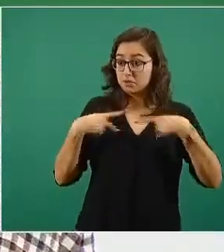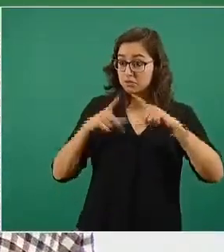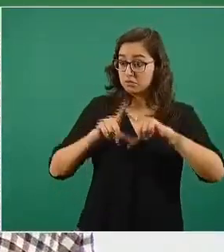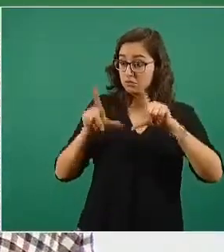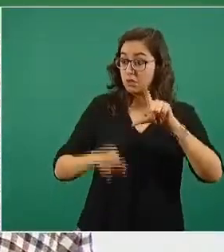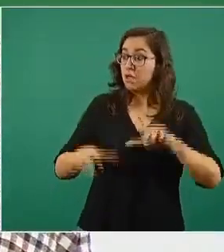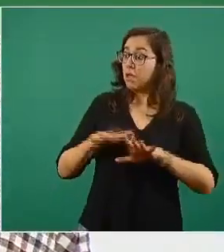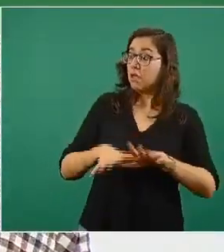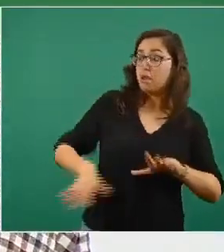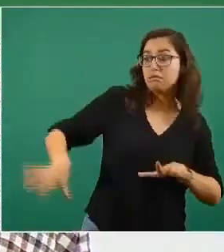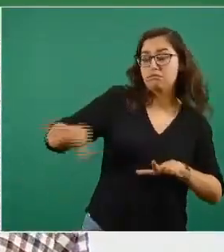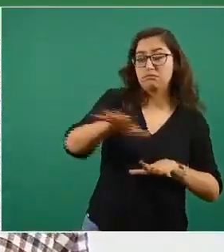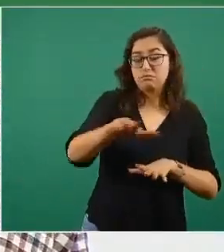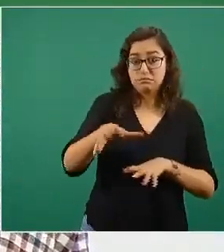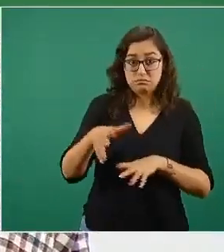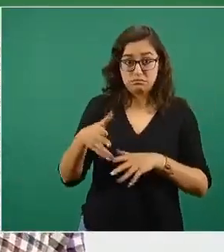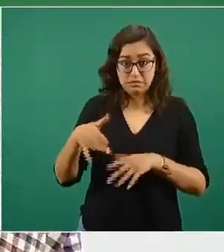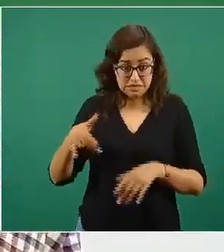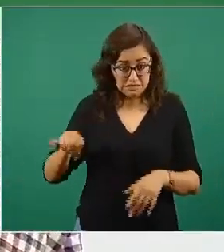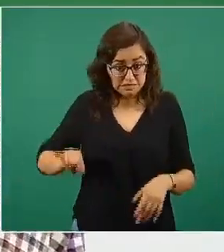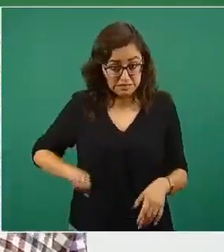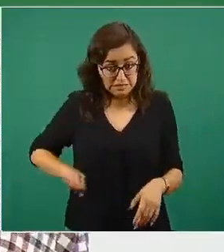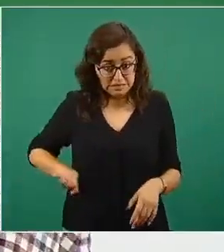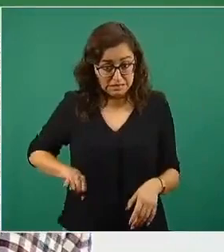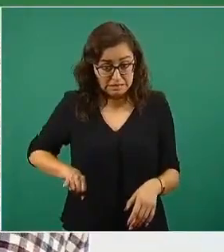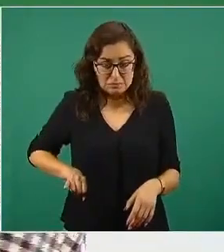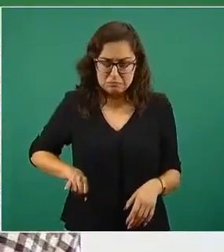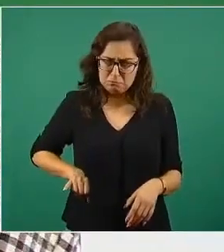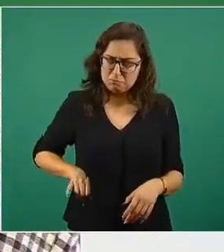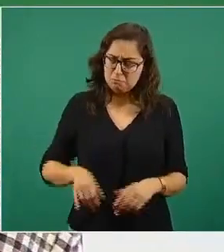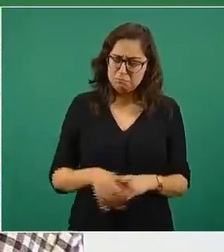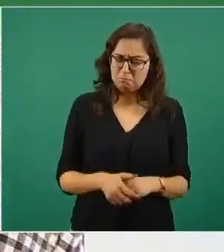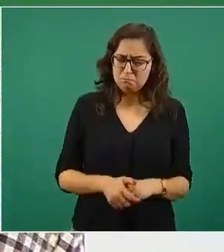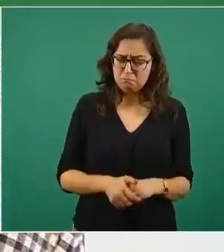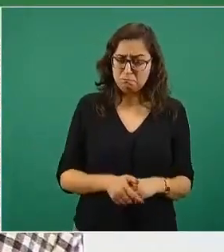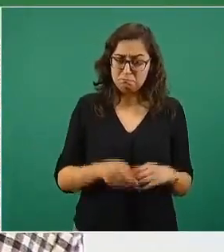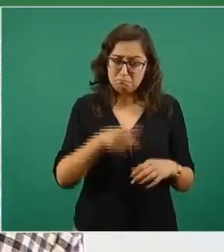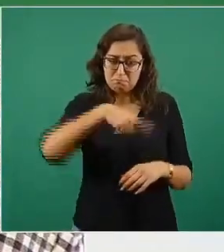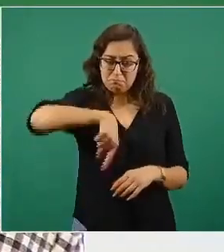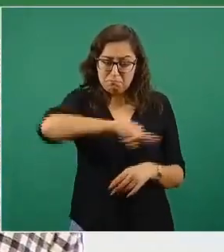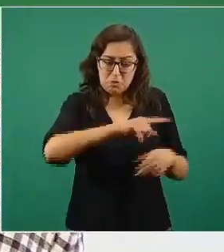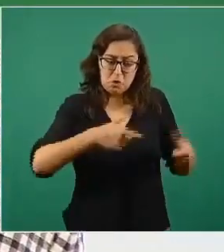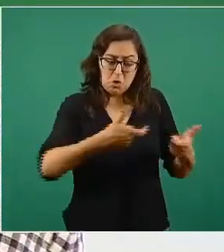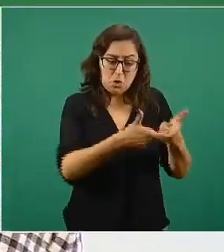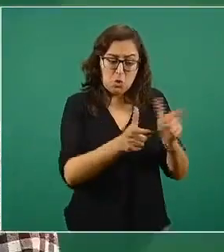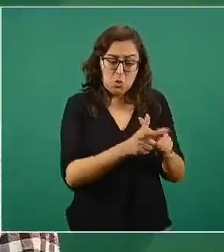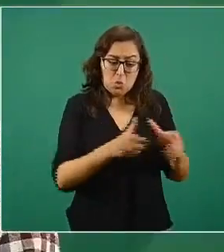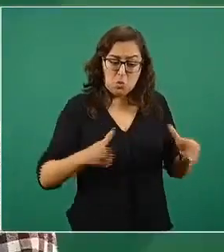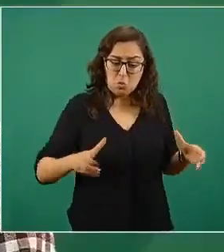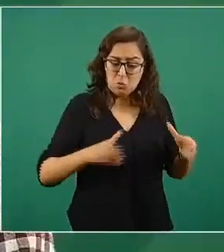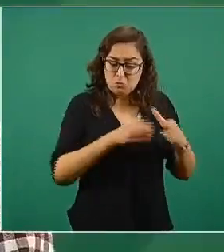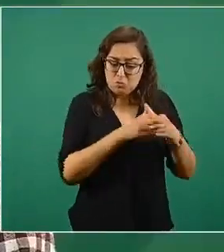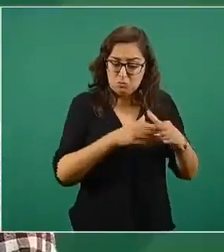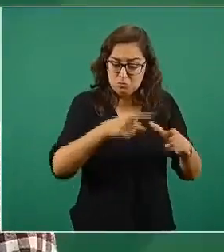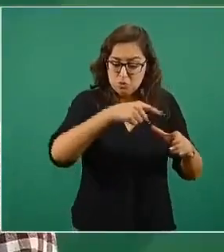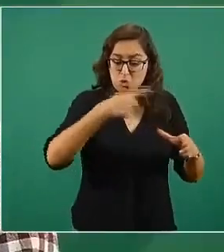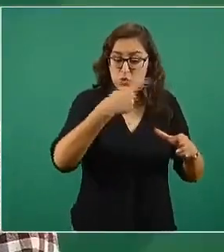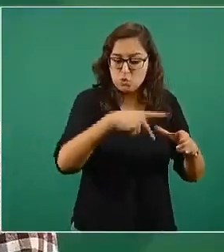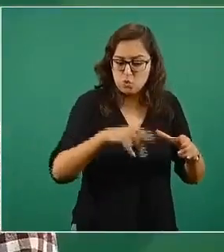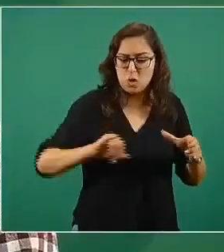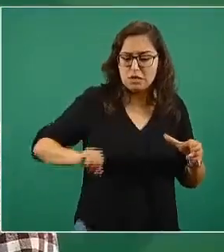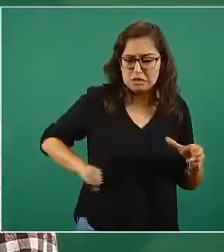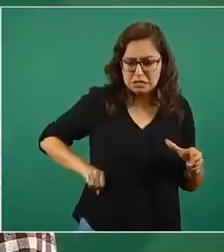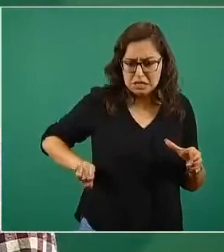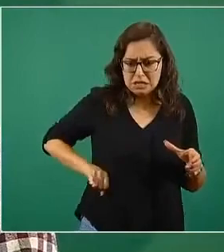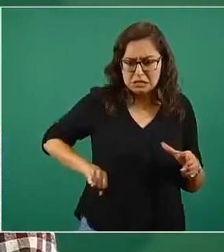ciertamente para el personal brigadista, pero lo que le puedo compartir es que hemos funcionado en una colaboración muy estrecha con la